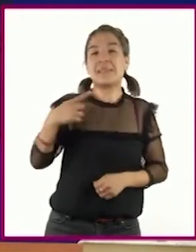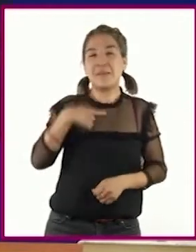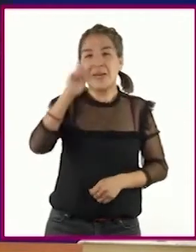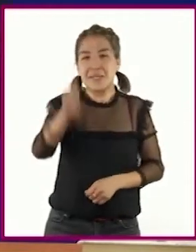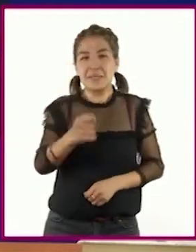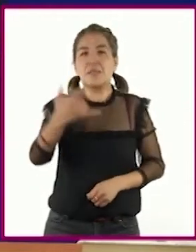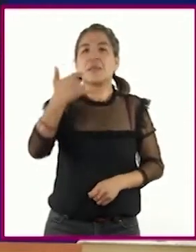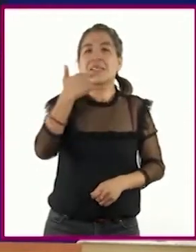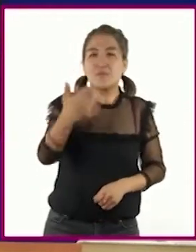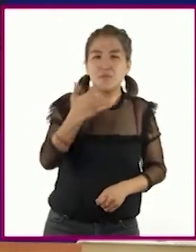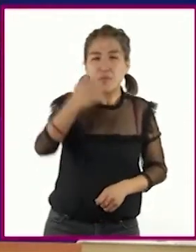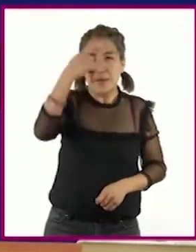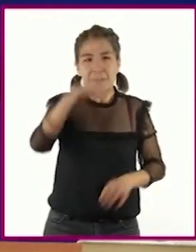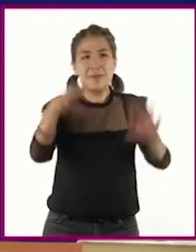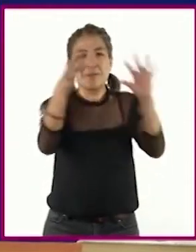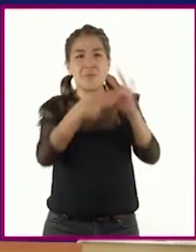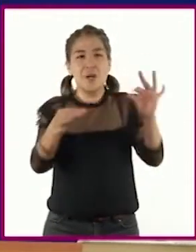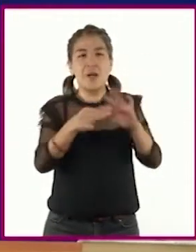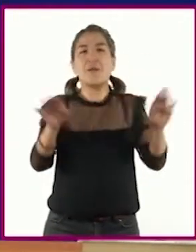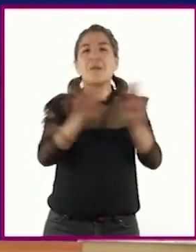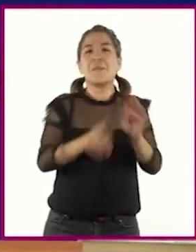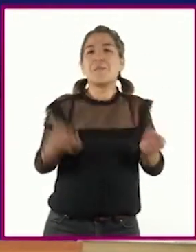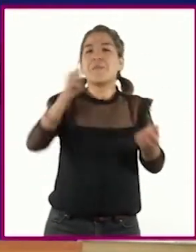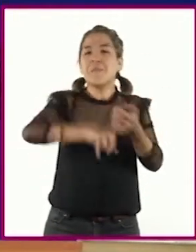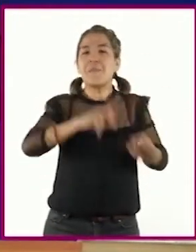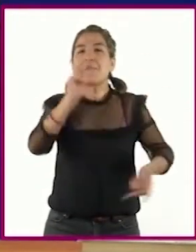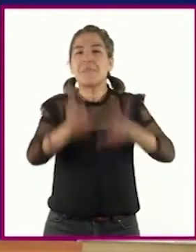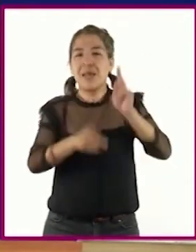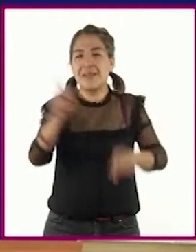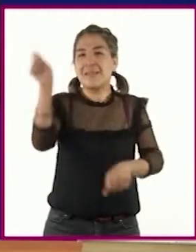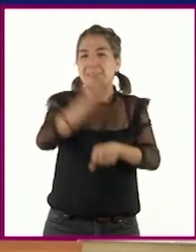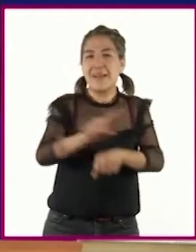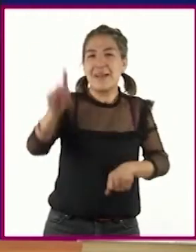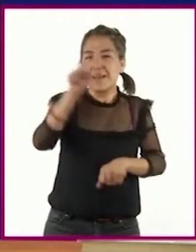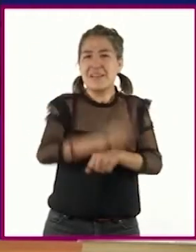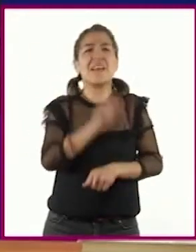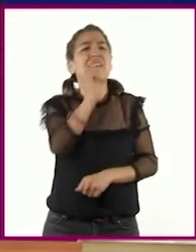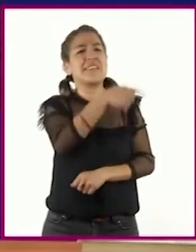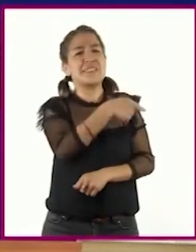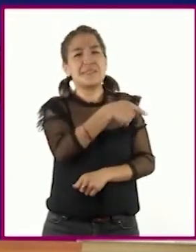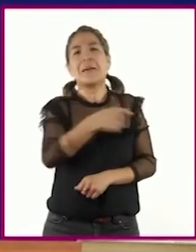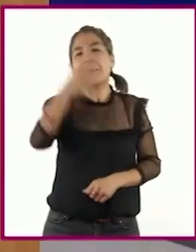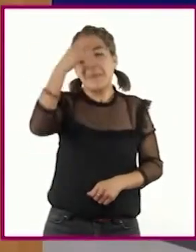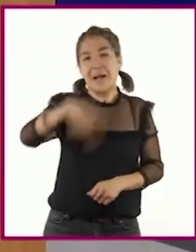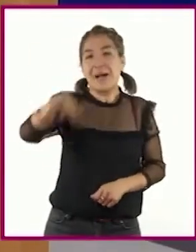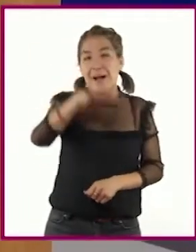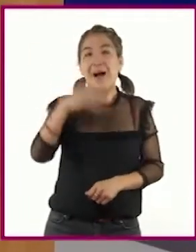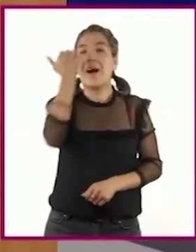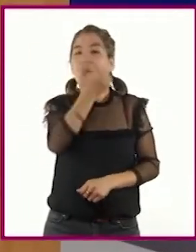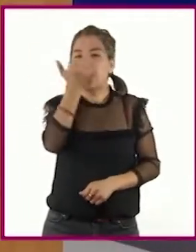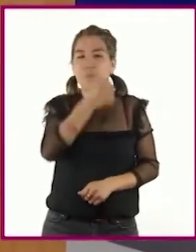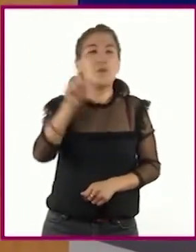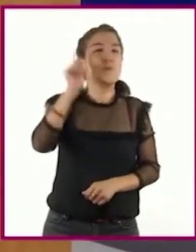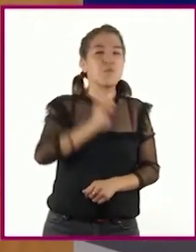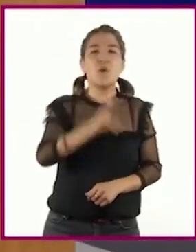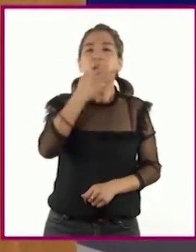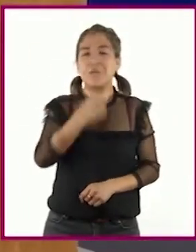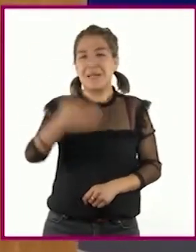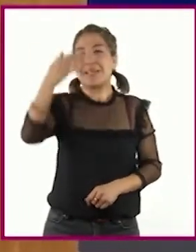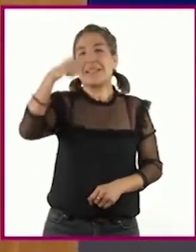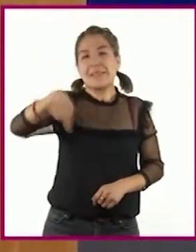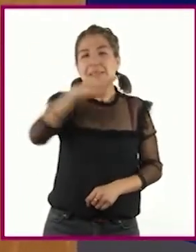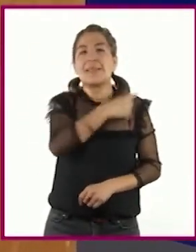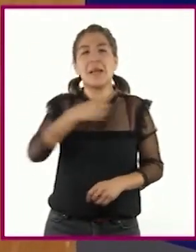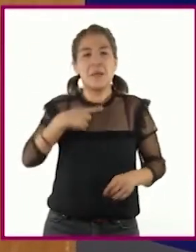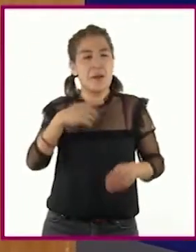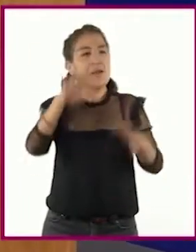lograr algo parecido a la conversación diaria. Esto hará que las alumnas y alumnos se